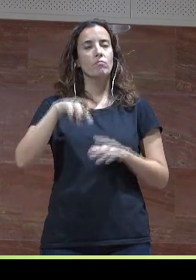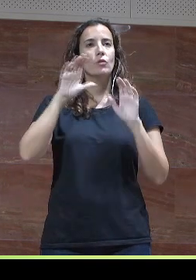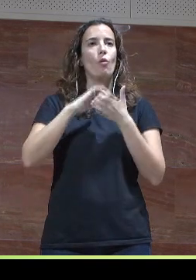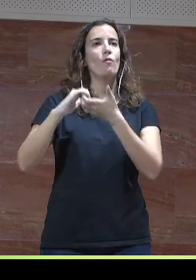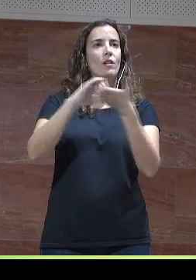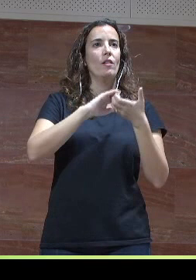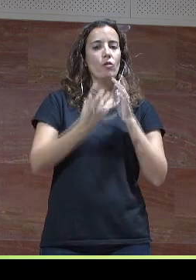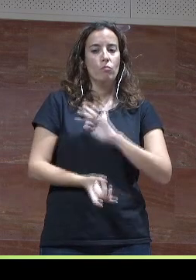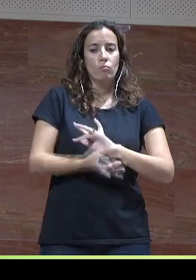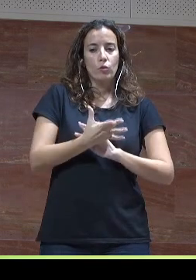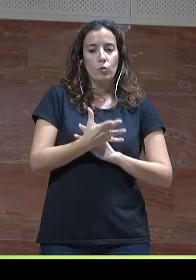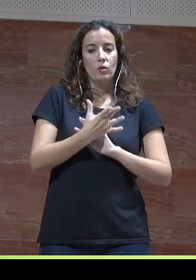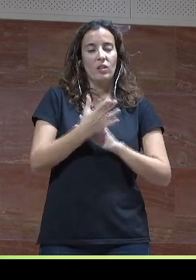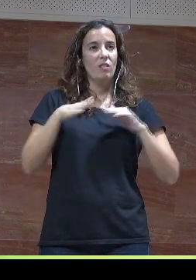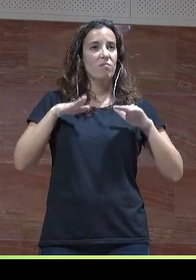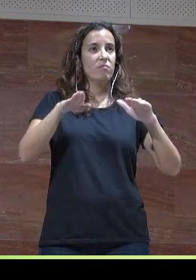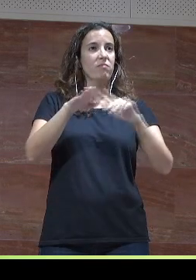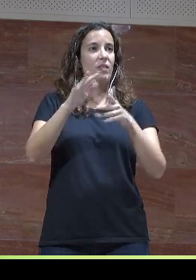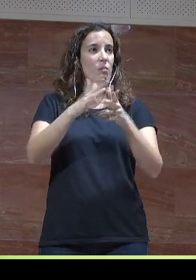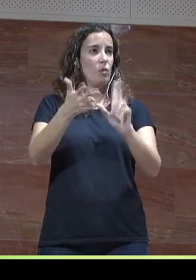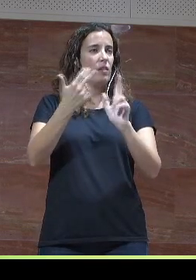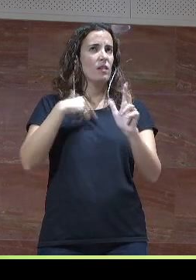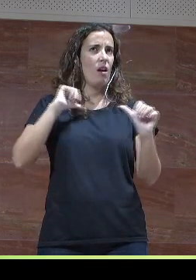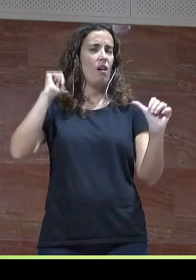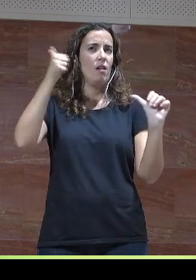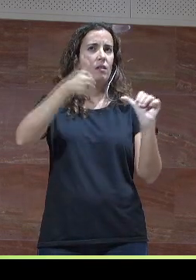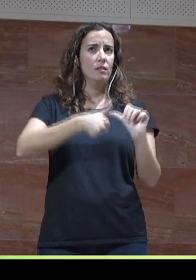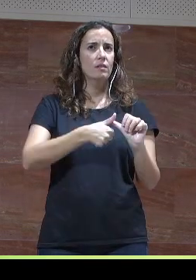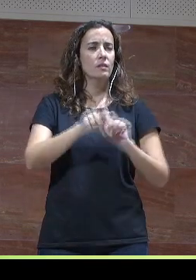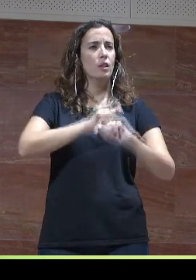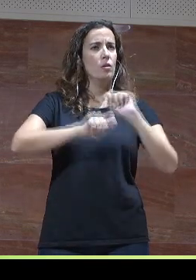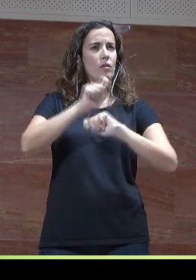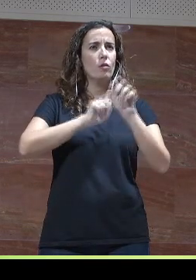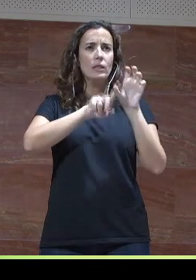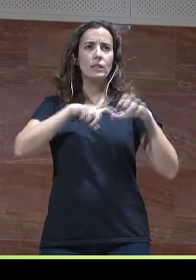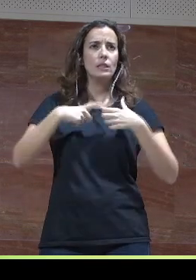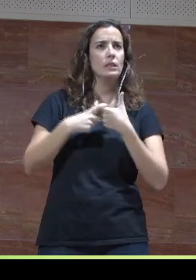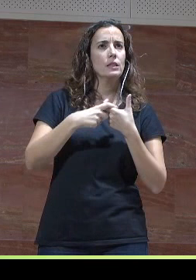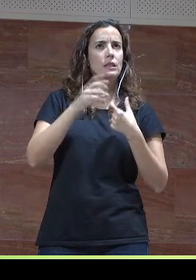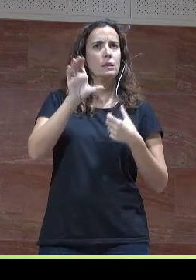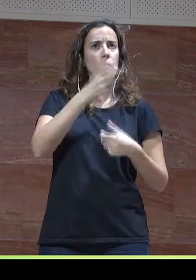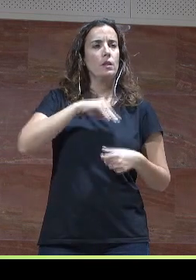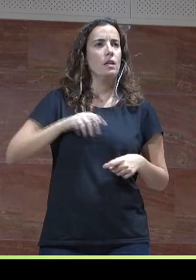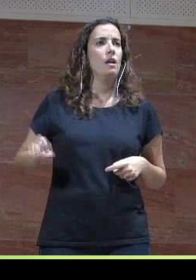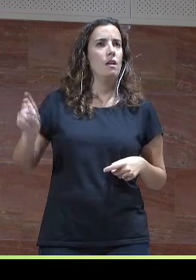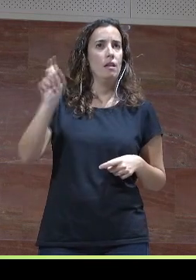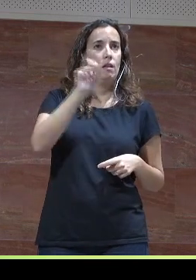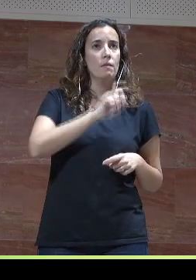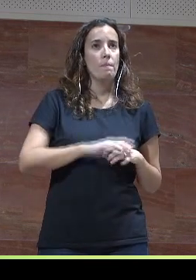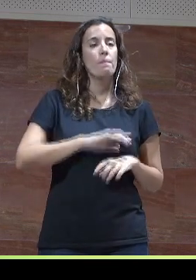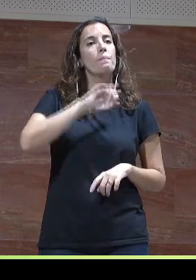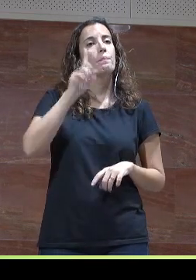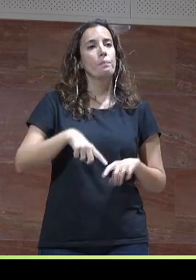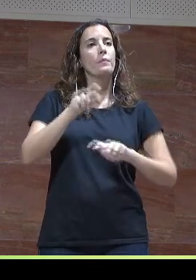nació prácticamente con la democracia en este país, ya tiene muchos años, tenemos un montón de asociaciones distribuidas por todo el país. También